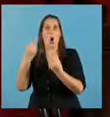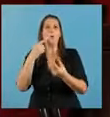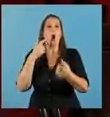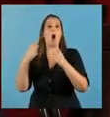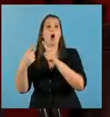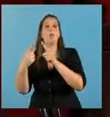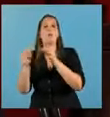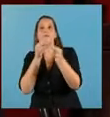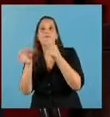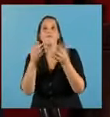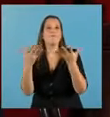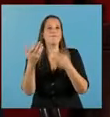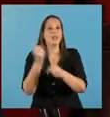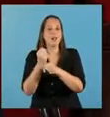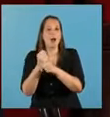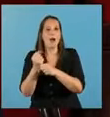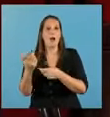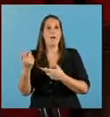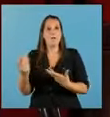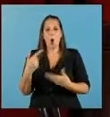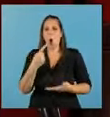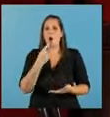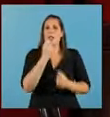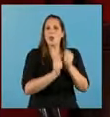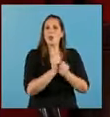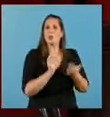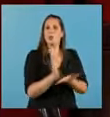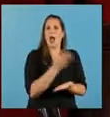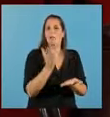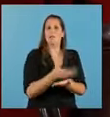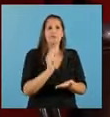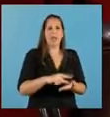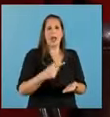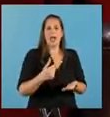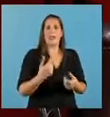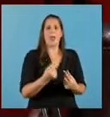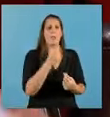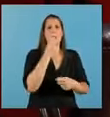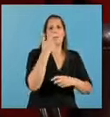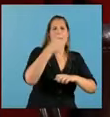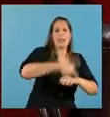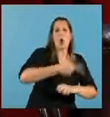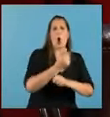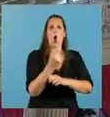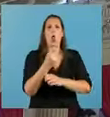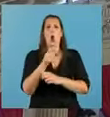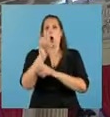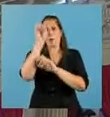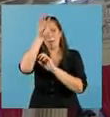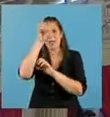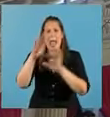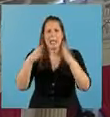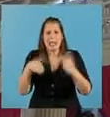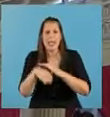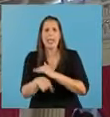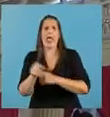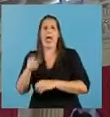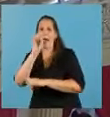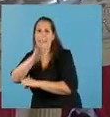en valor la industria de bienes de capital para el sector del petróleo, la minería y el campo. Por